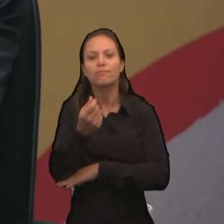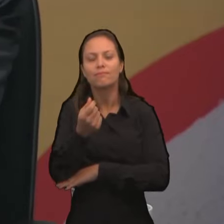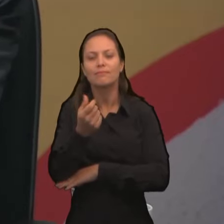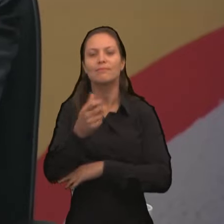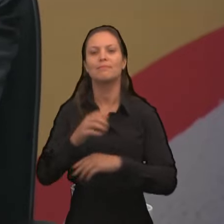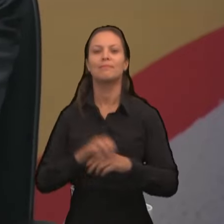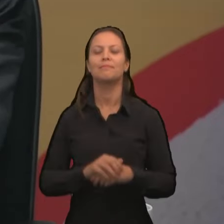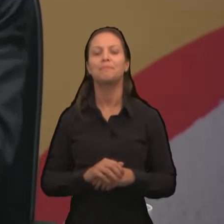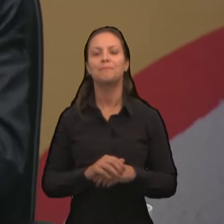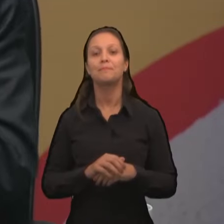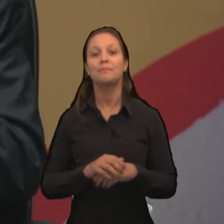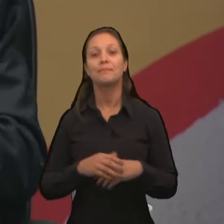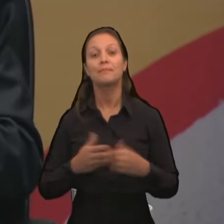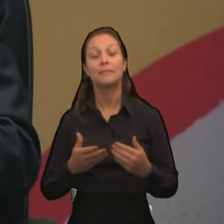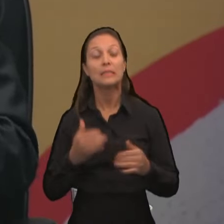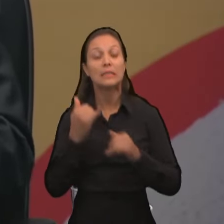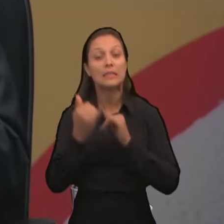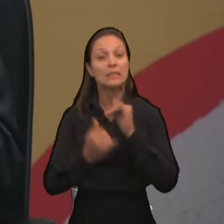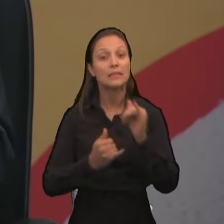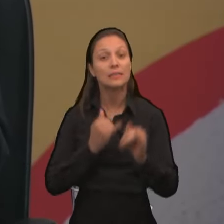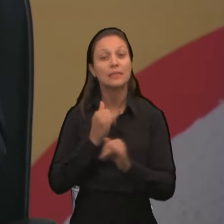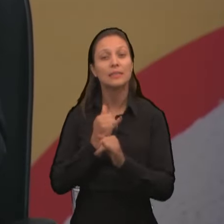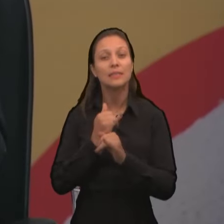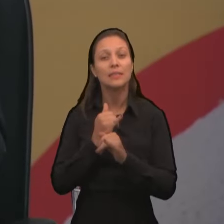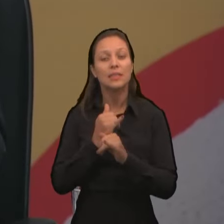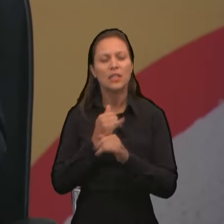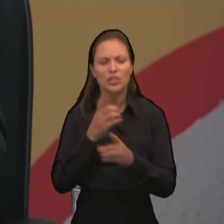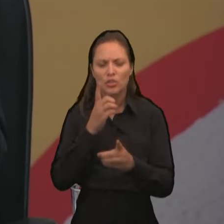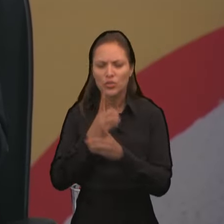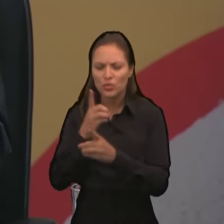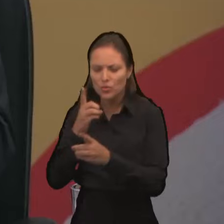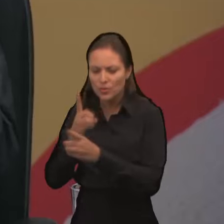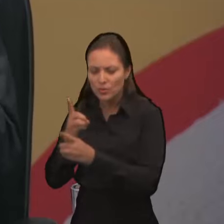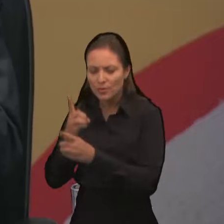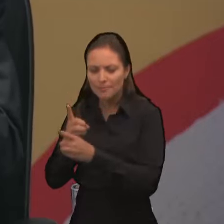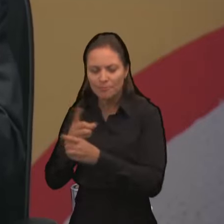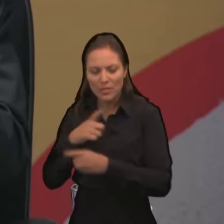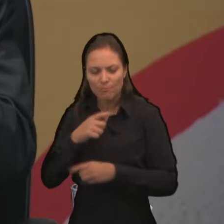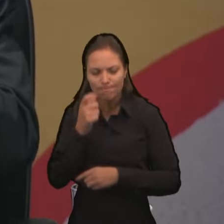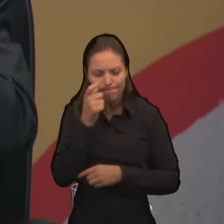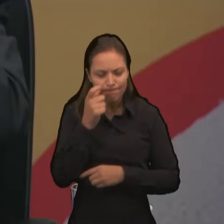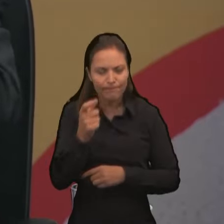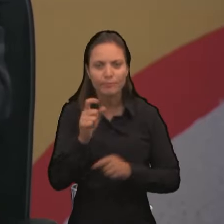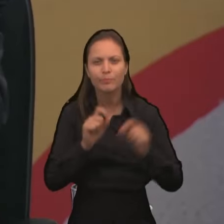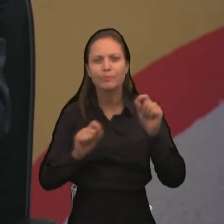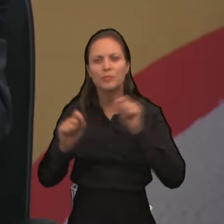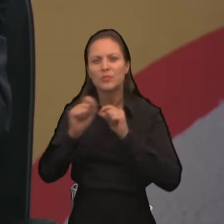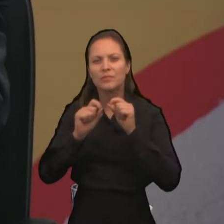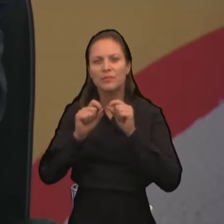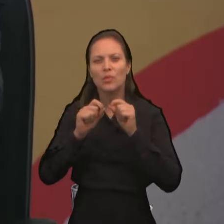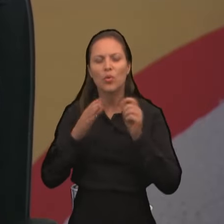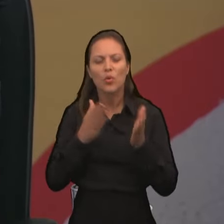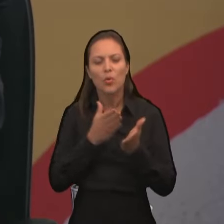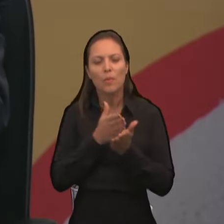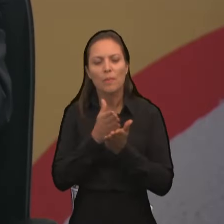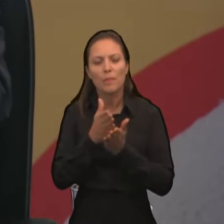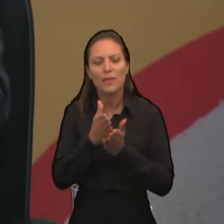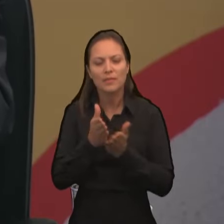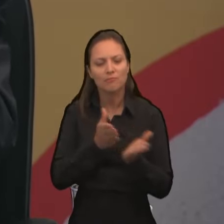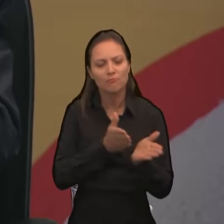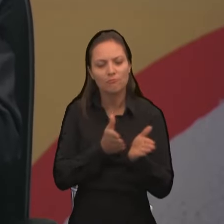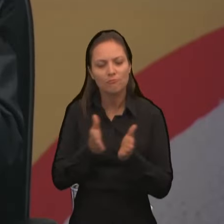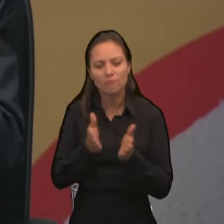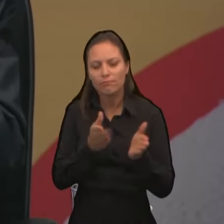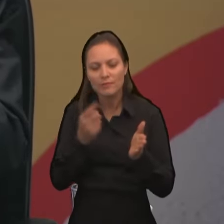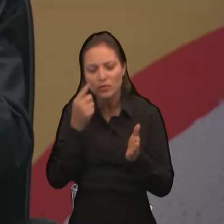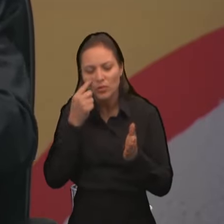Pablo. Entonces, la Internet identifica nuestros intereses y nos